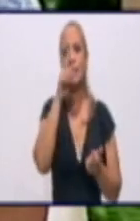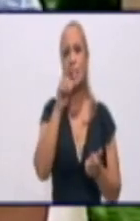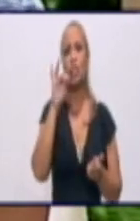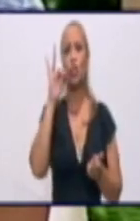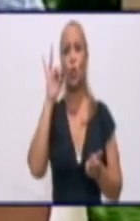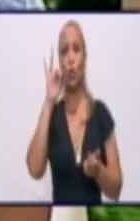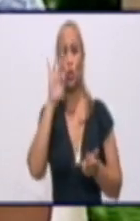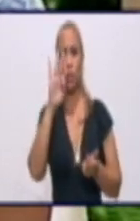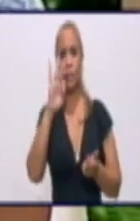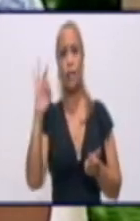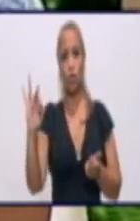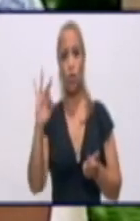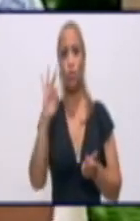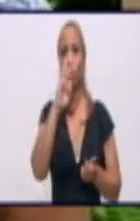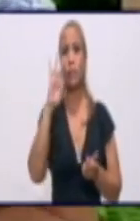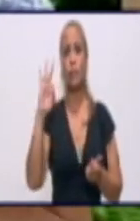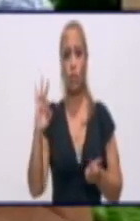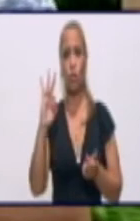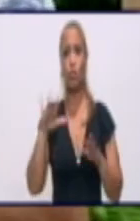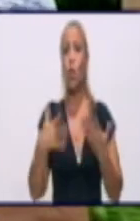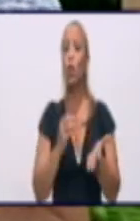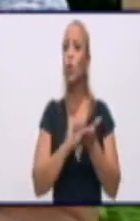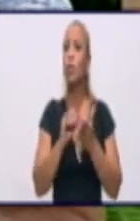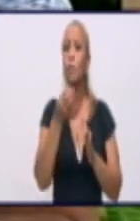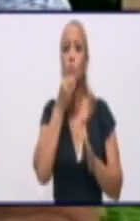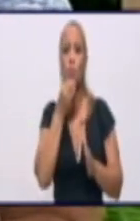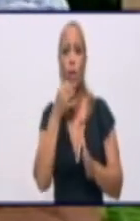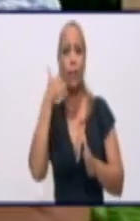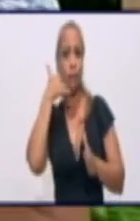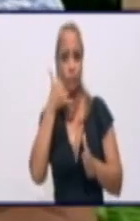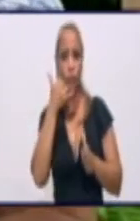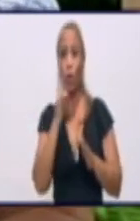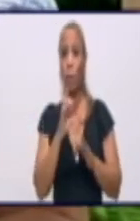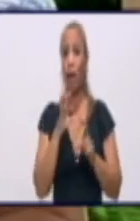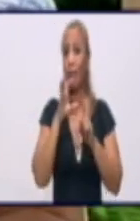188-88, donde el televidente pueda llamar, no para dar una queja,